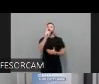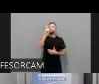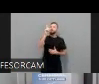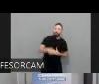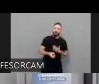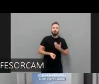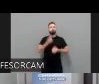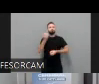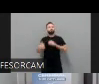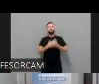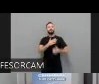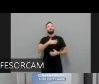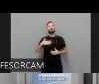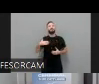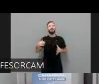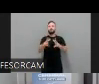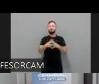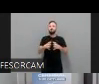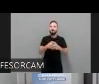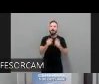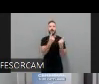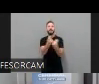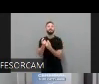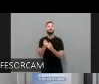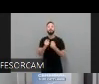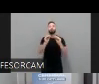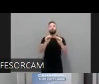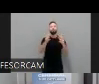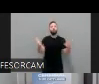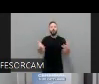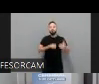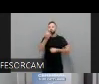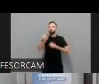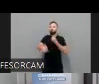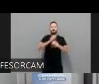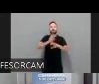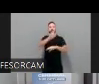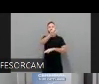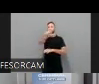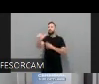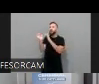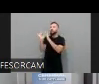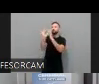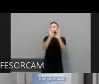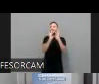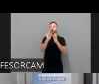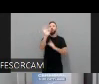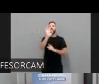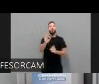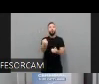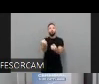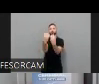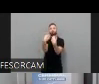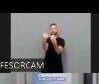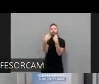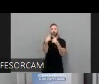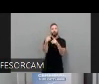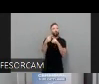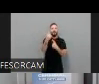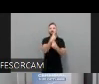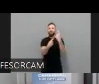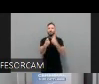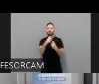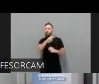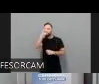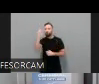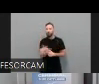sus deseos, las necesidades, que interactúe simplemente con los demás o que te exprese cualquier cosa, cualquier información o cosas